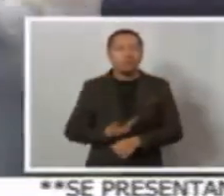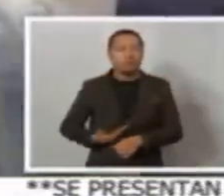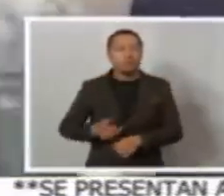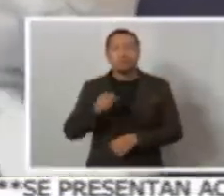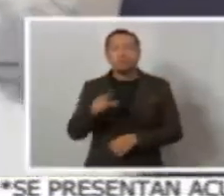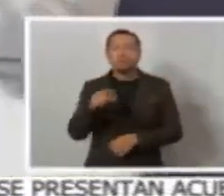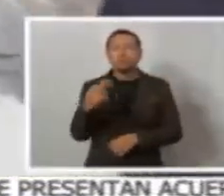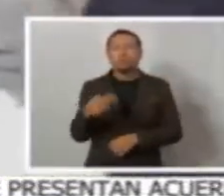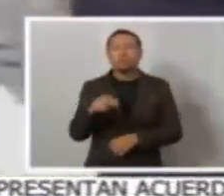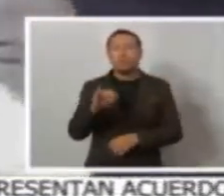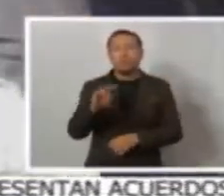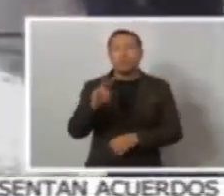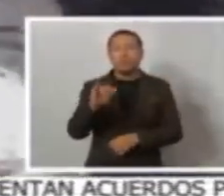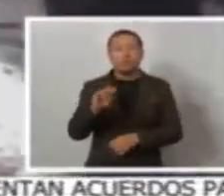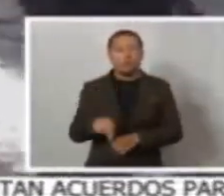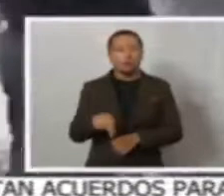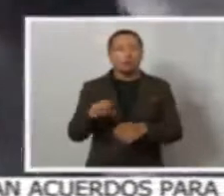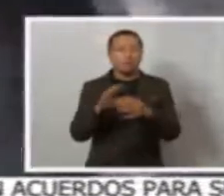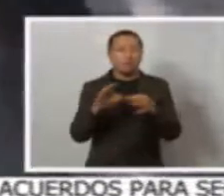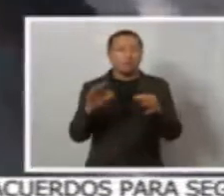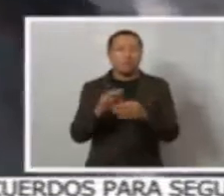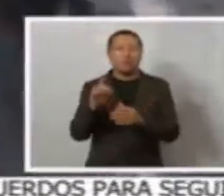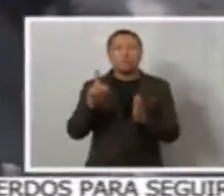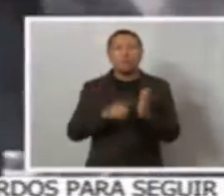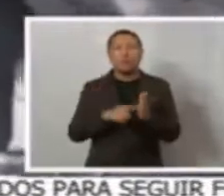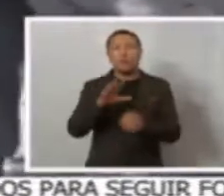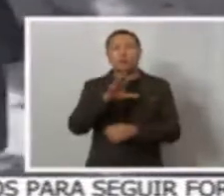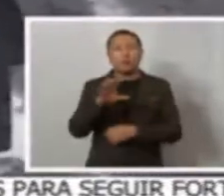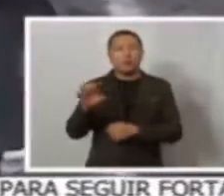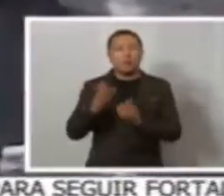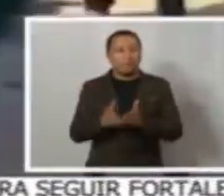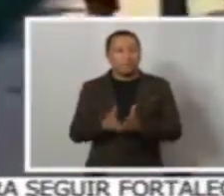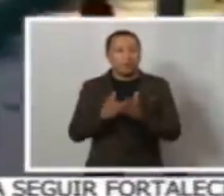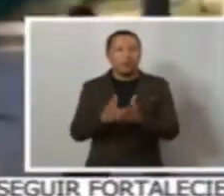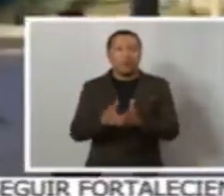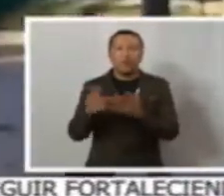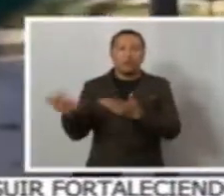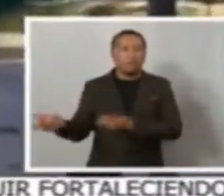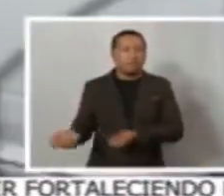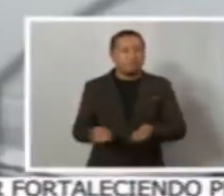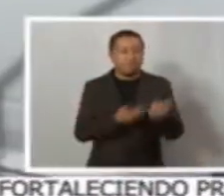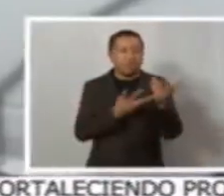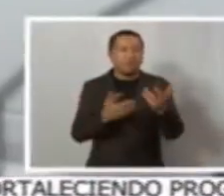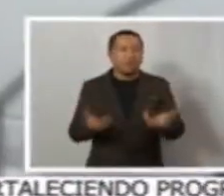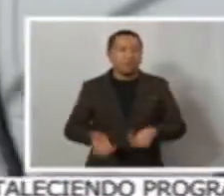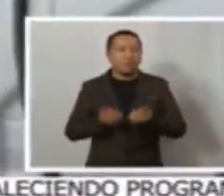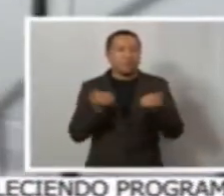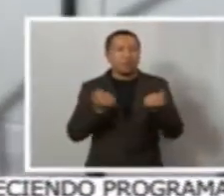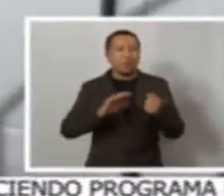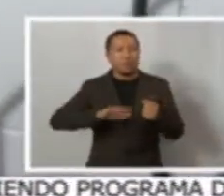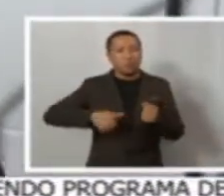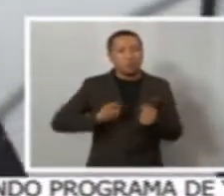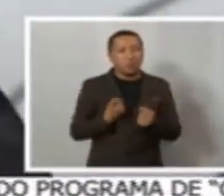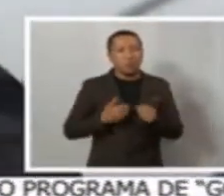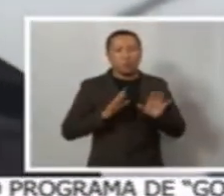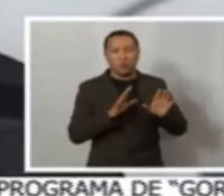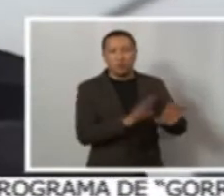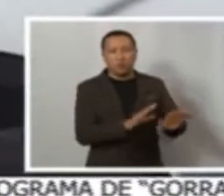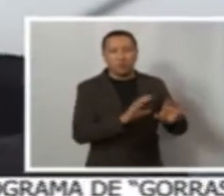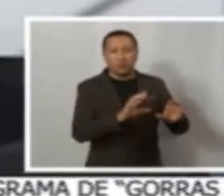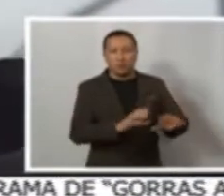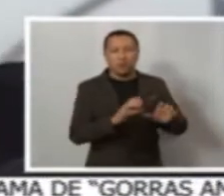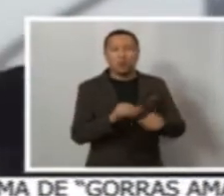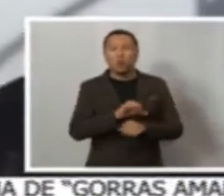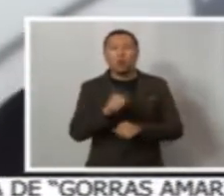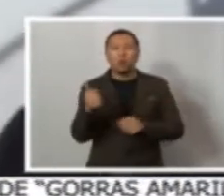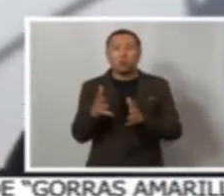dio a conocer que en promedio 2.500 embarcaciones son las que estarán siendo resguardadas para evitar que sufran algún daño y las embarcaciones mayores